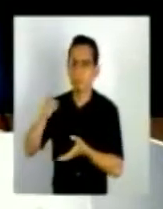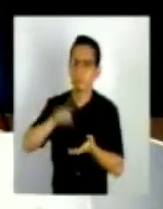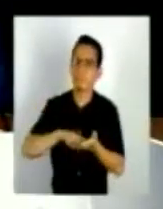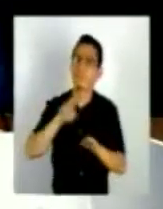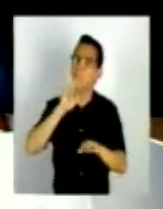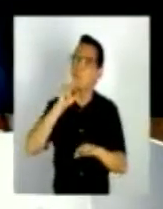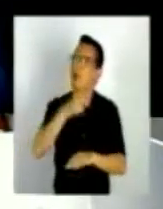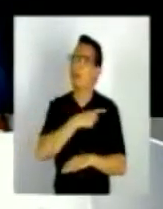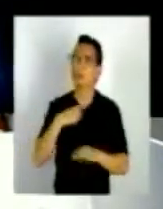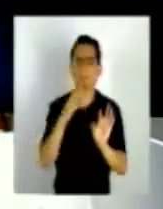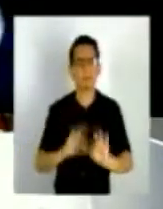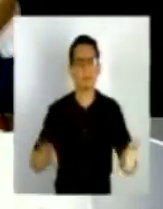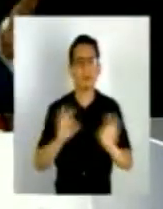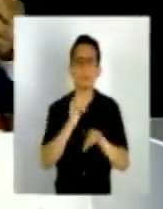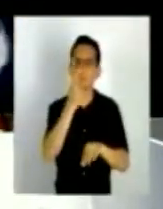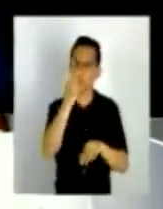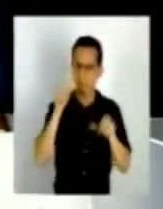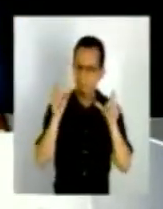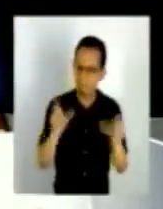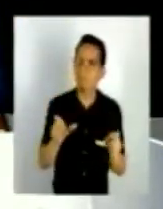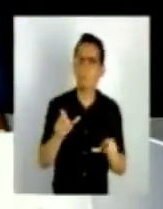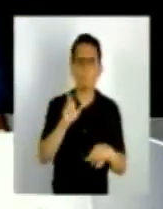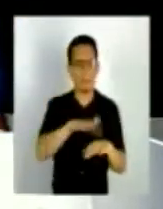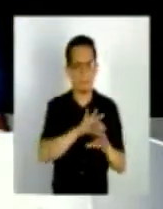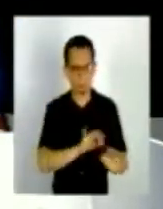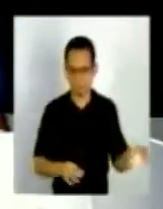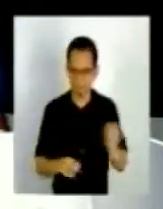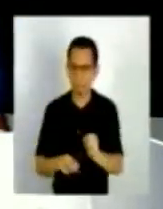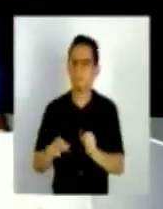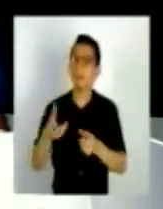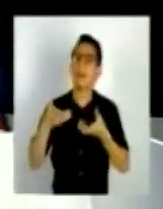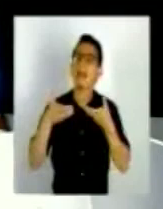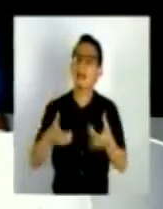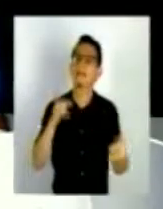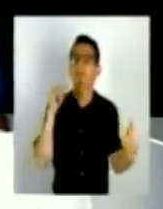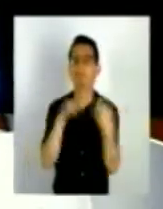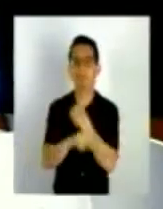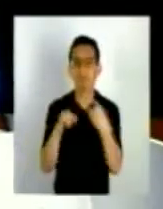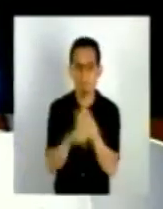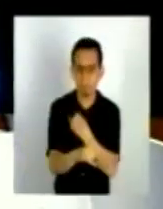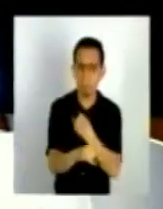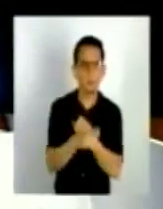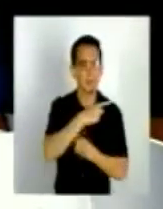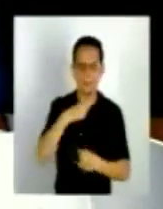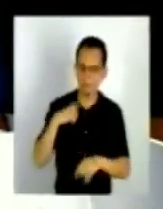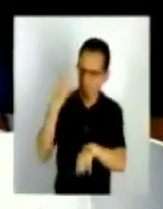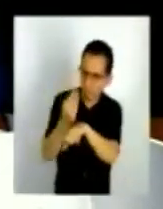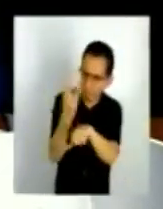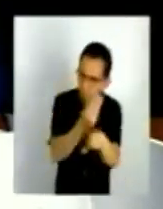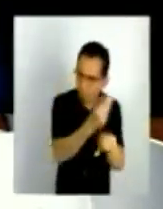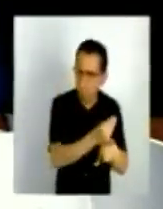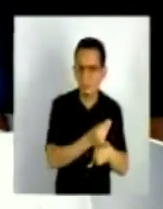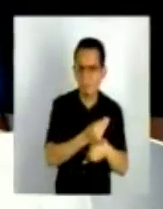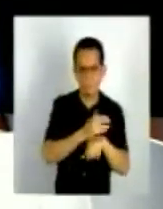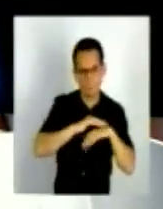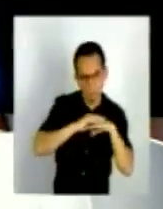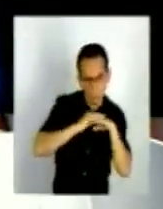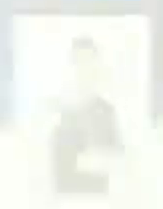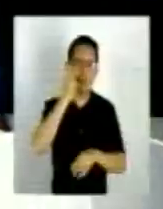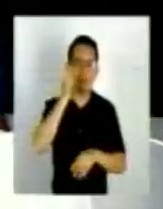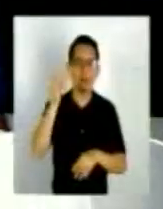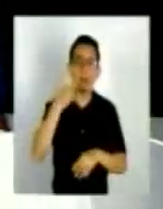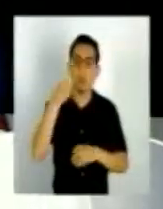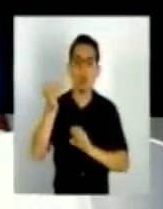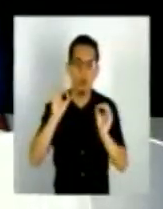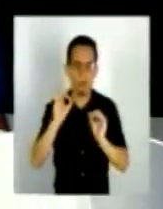seguridad, ampliar el gasto en reparación de las carreteras, resolver el problema de la insuficiencia de los